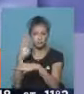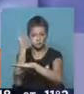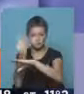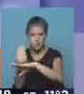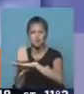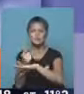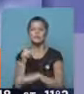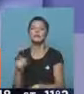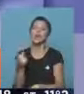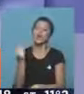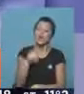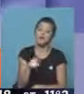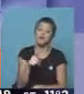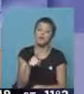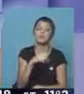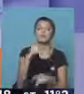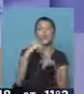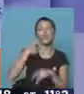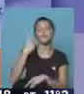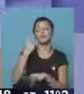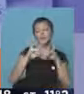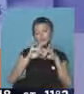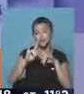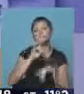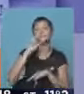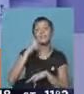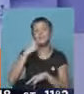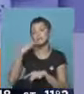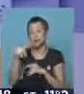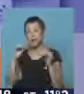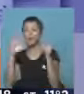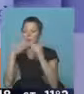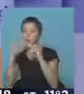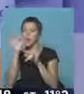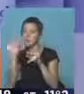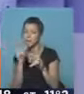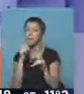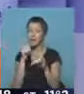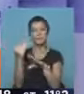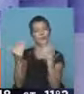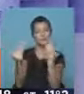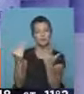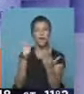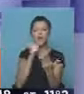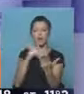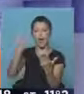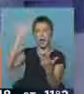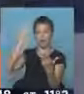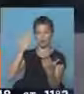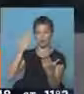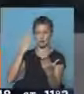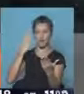Times coincide en que algunos de los códigos de WannaCry son similares a los utilizados en el pasado en ciberataques